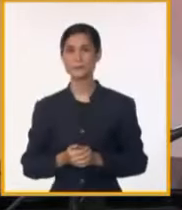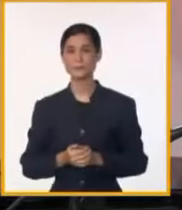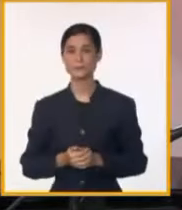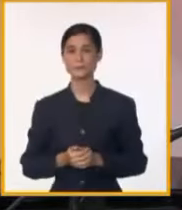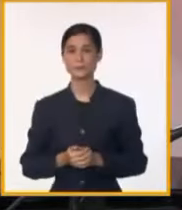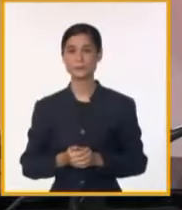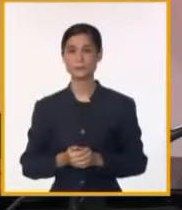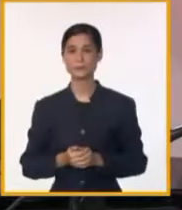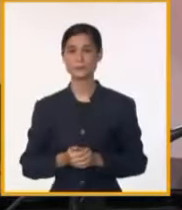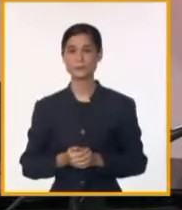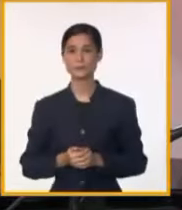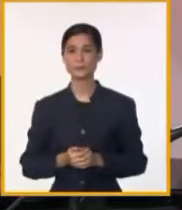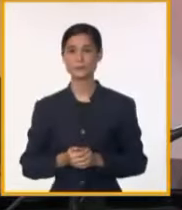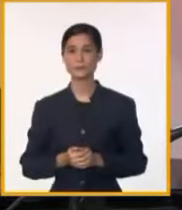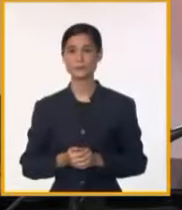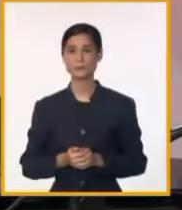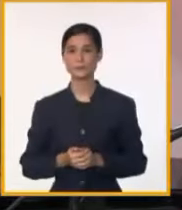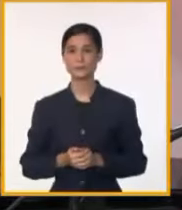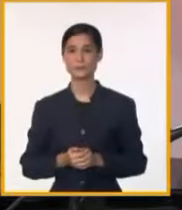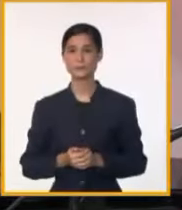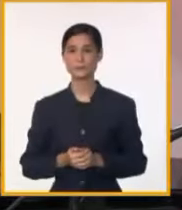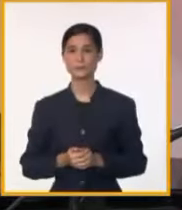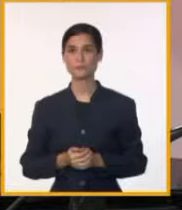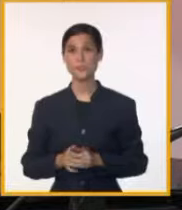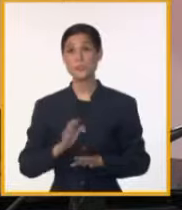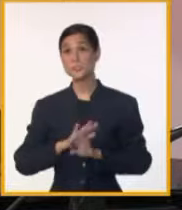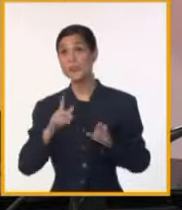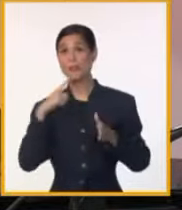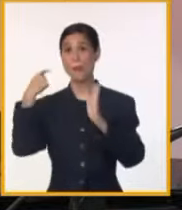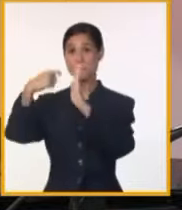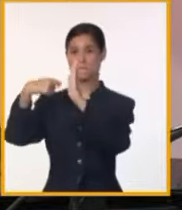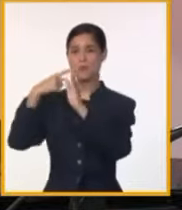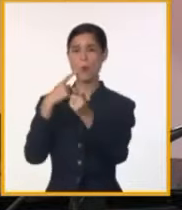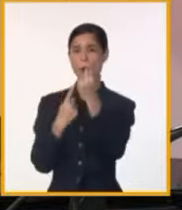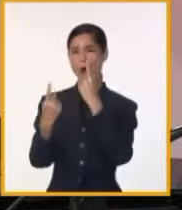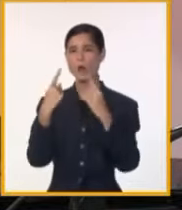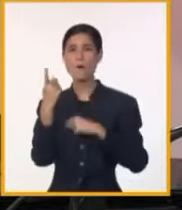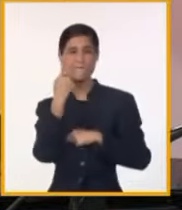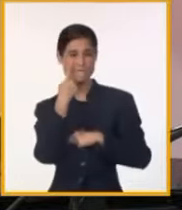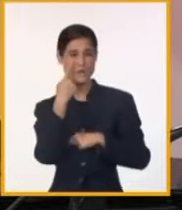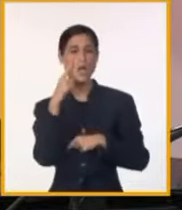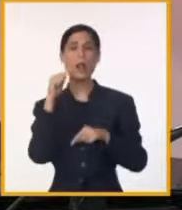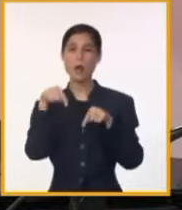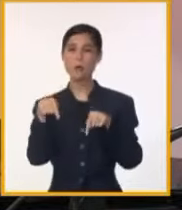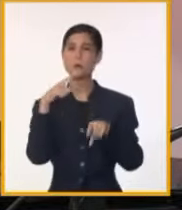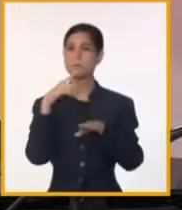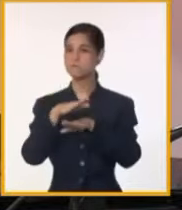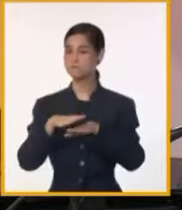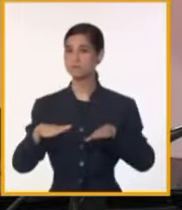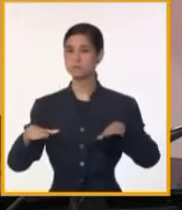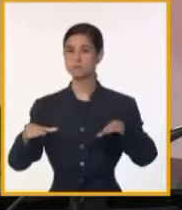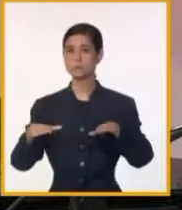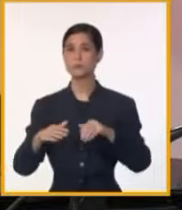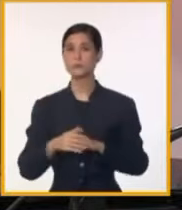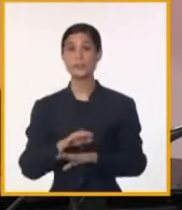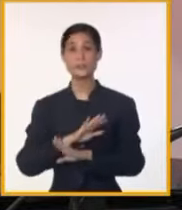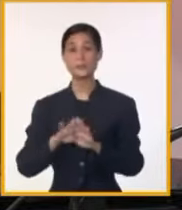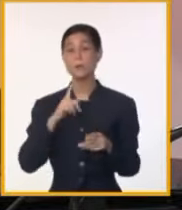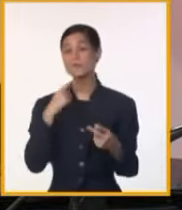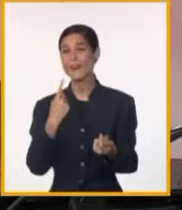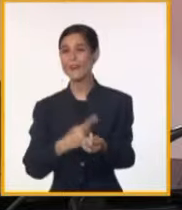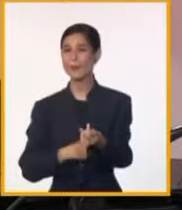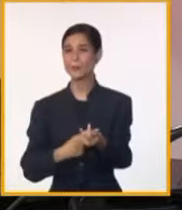milé bueno son parte de los materiales que estaremos viendo en nuestra mesa redonda de hoy pero como es habitual antes de